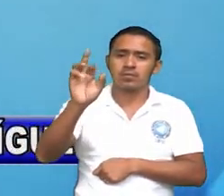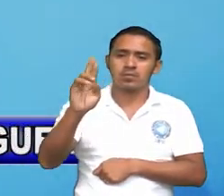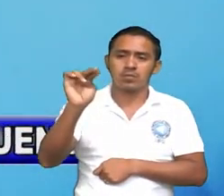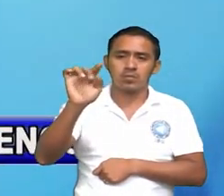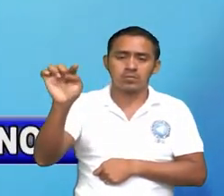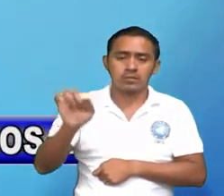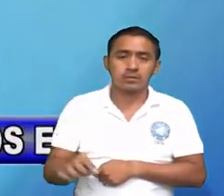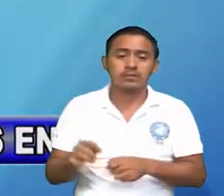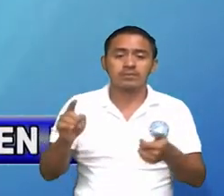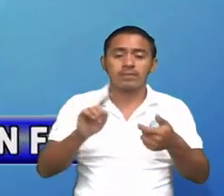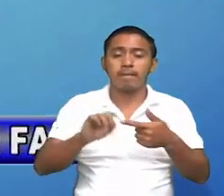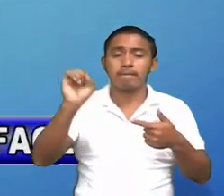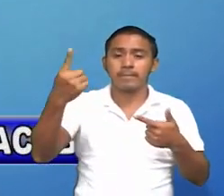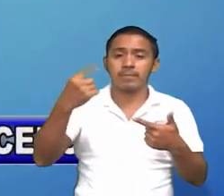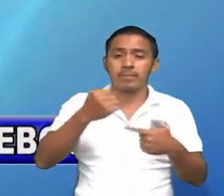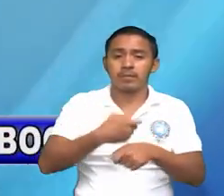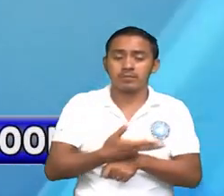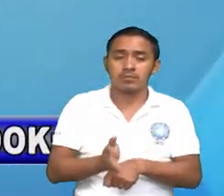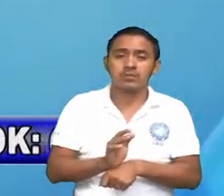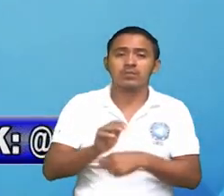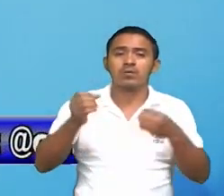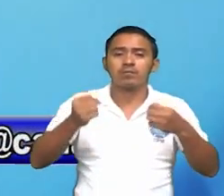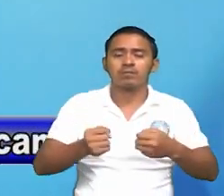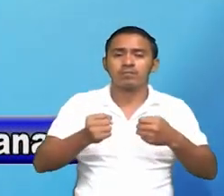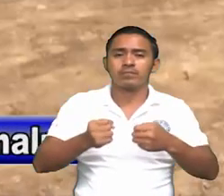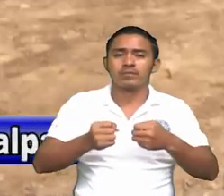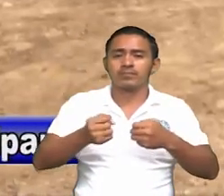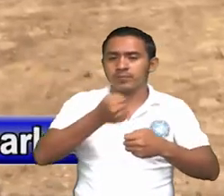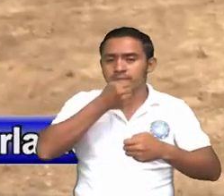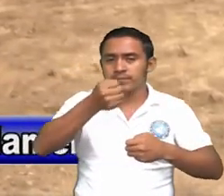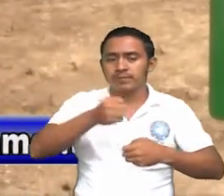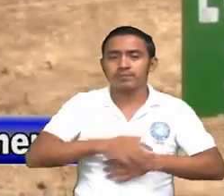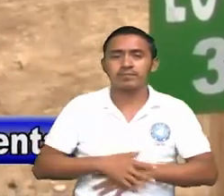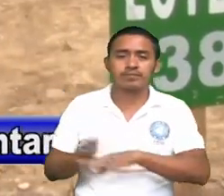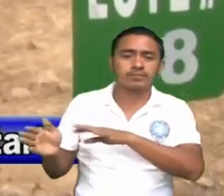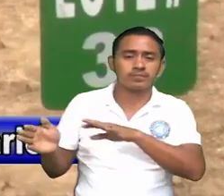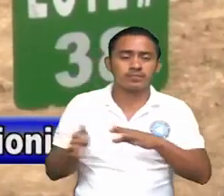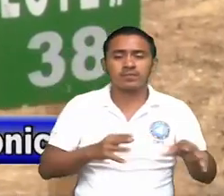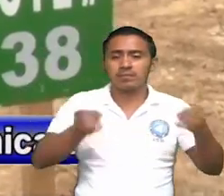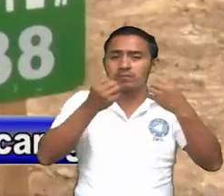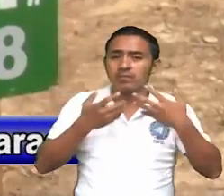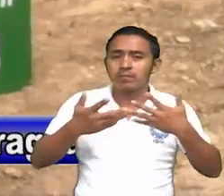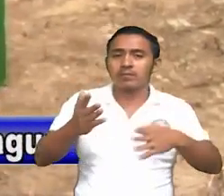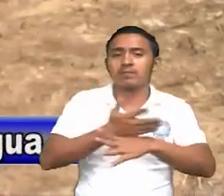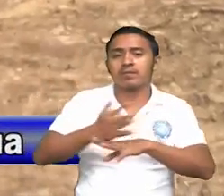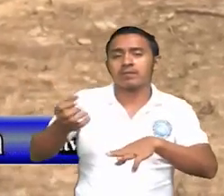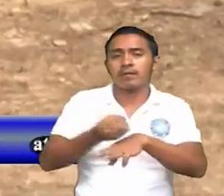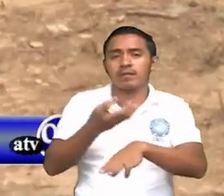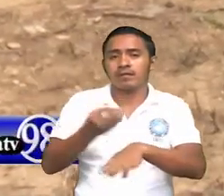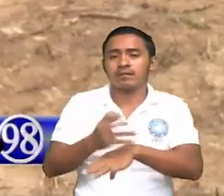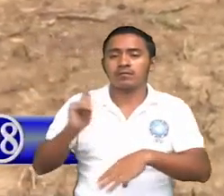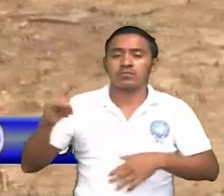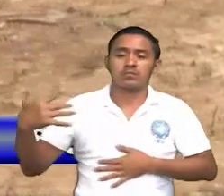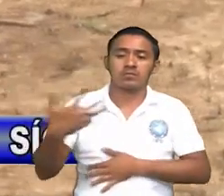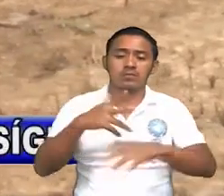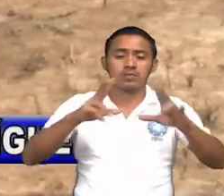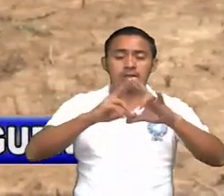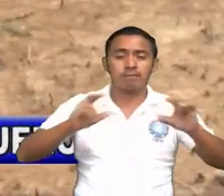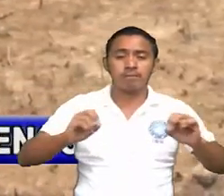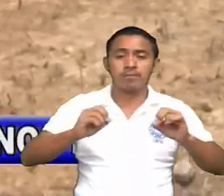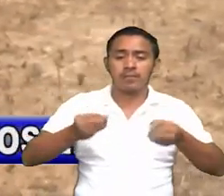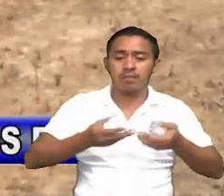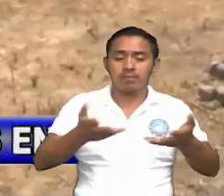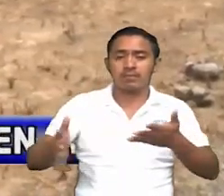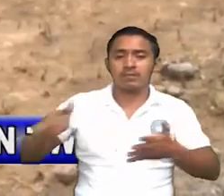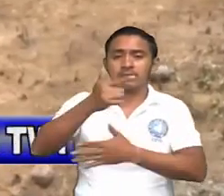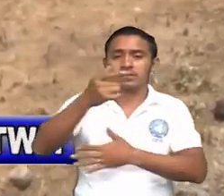el primer consejero y el oficial de prensa. Por otro lado, afirmó que las alcaldías de todo el país entregarán